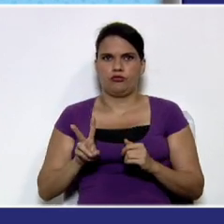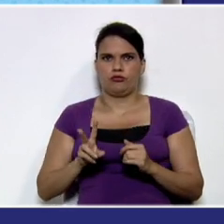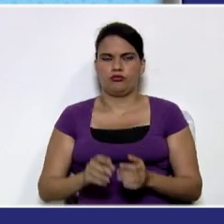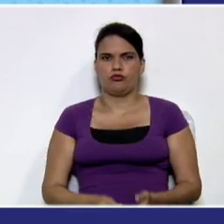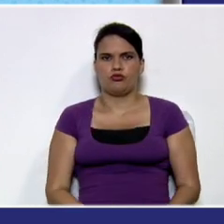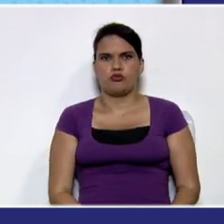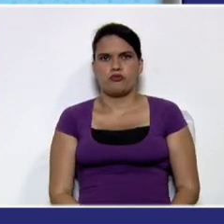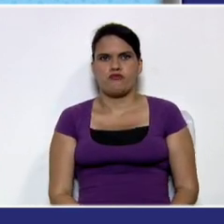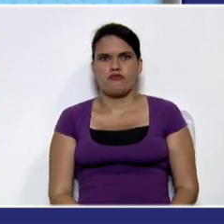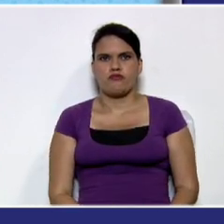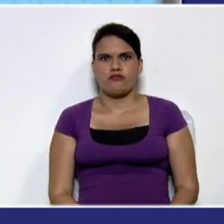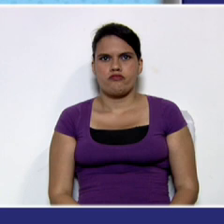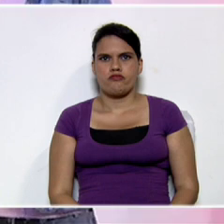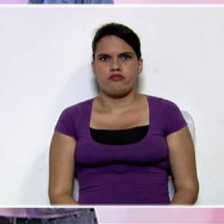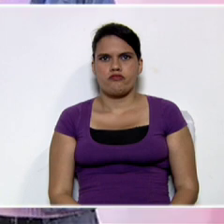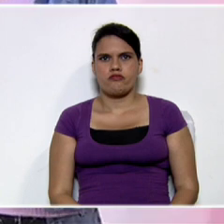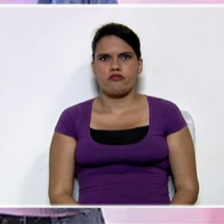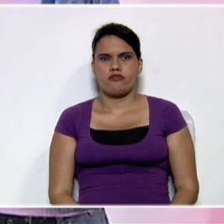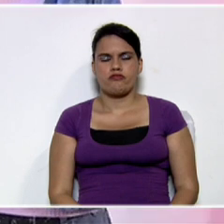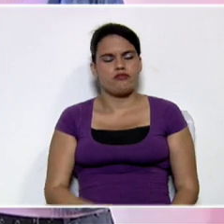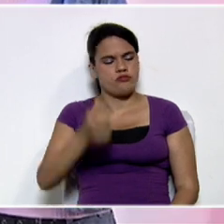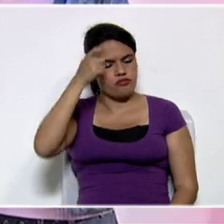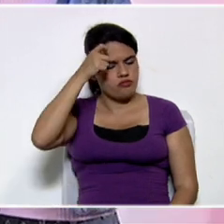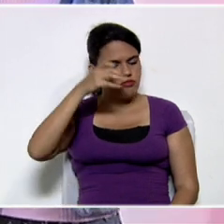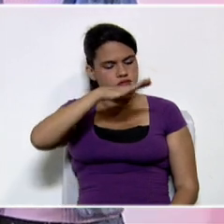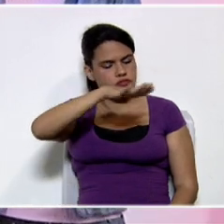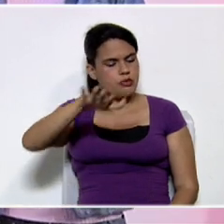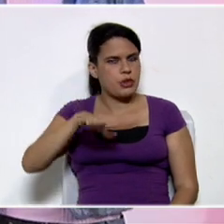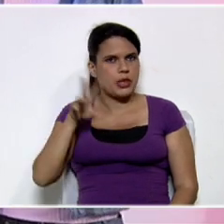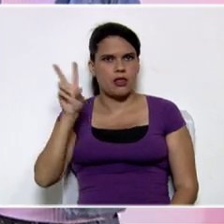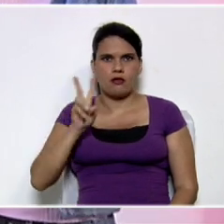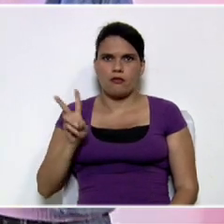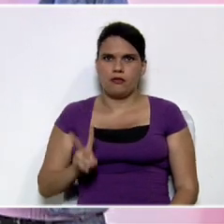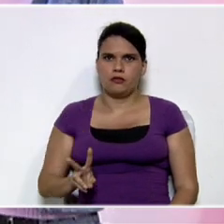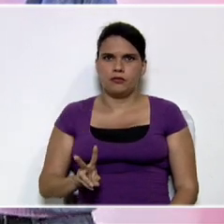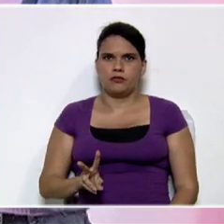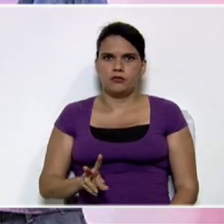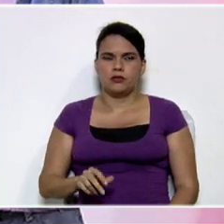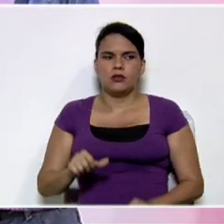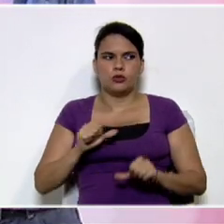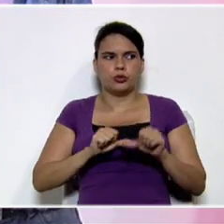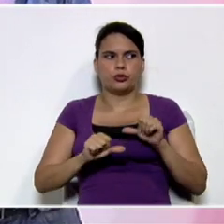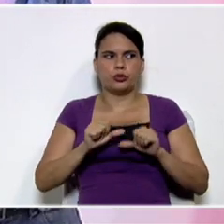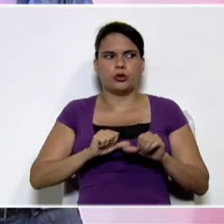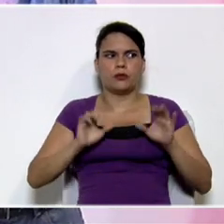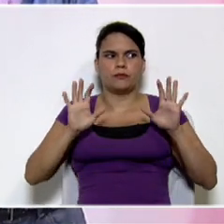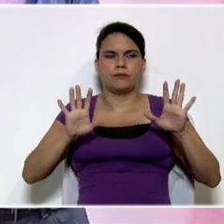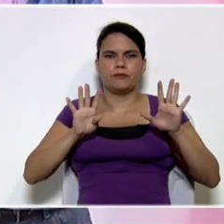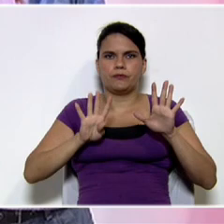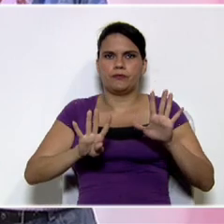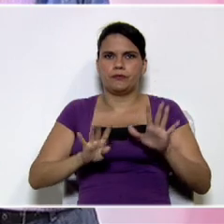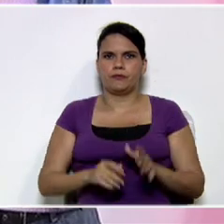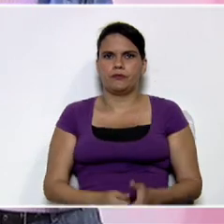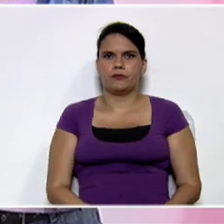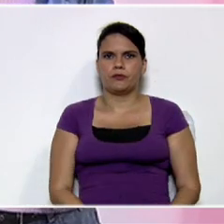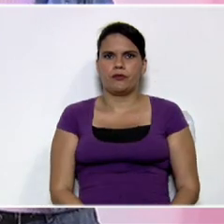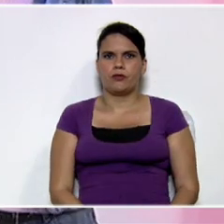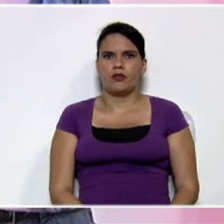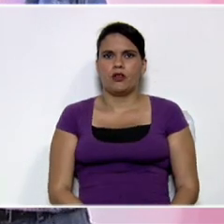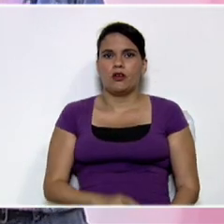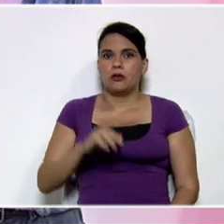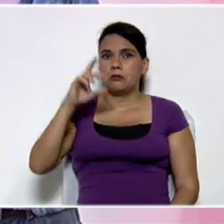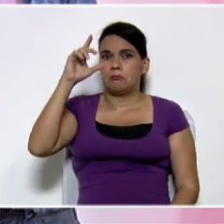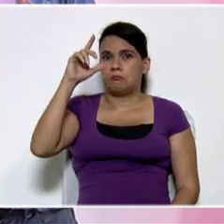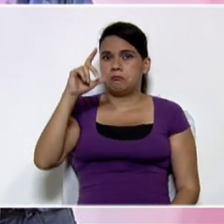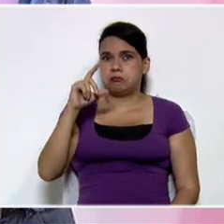población urbana. En el caso de la población venezolana, en el siglo XIX la población venezolana fue muy